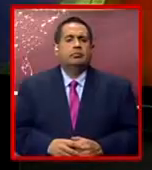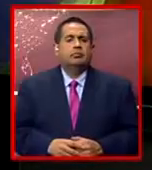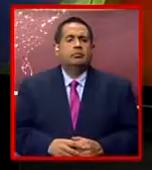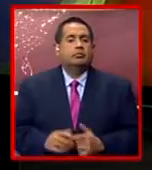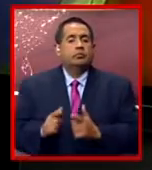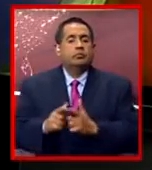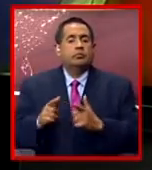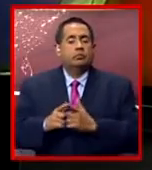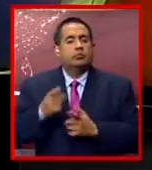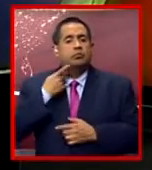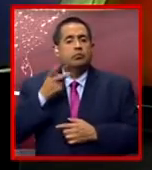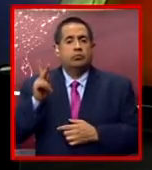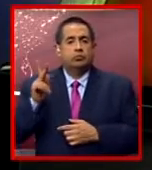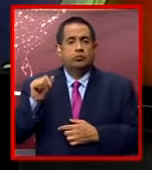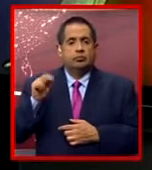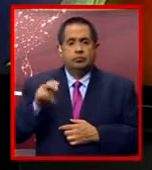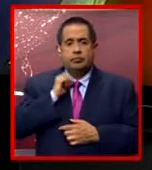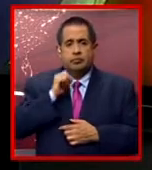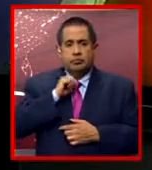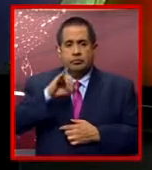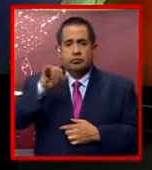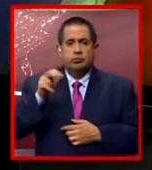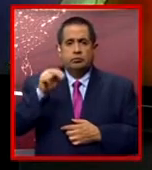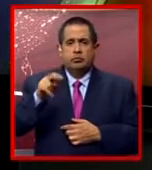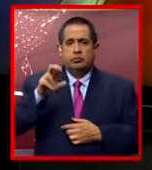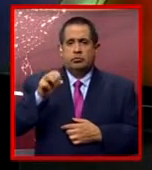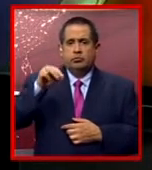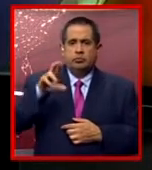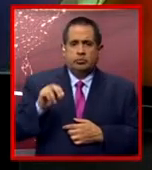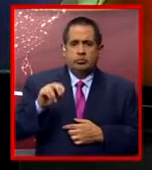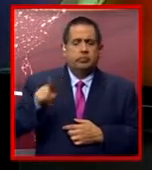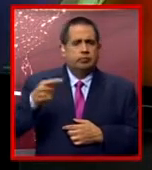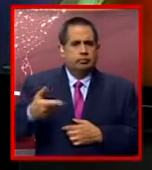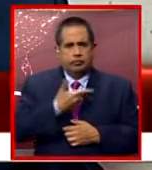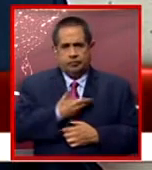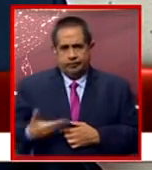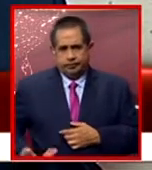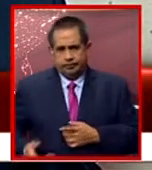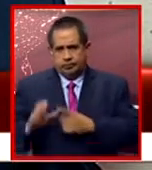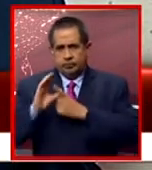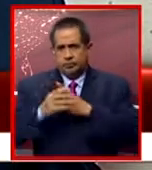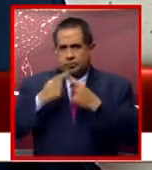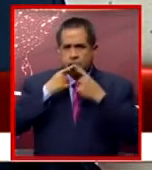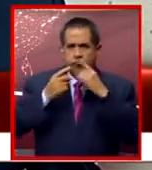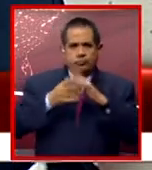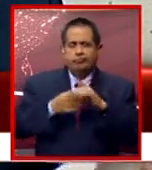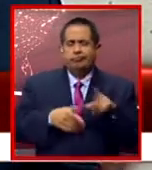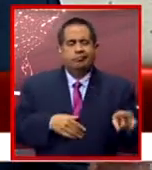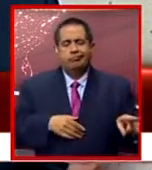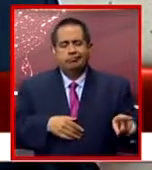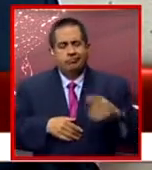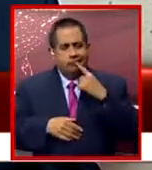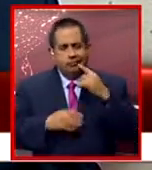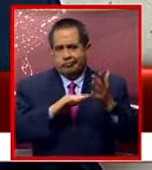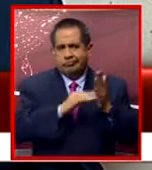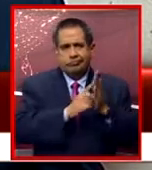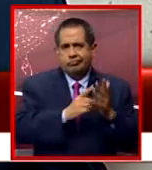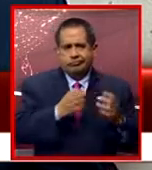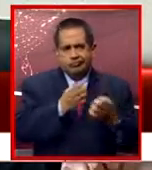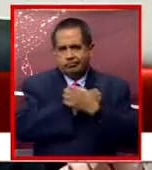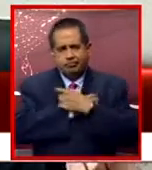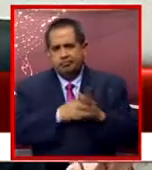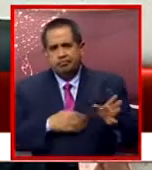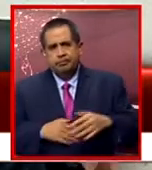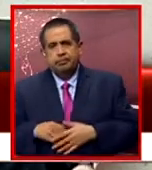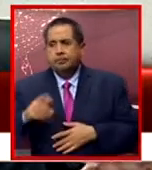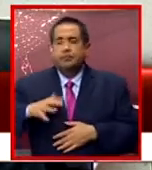A nombre del grupo parlamentario del PAN, el senador Juan Carlos Romero Hicks, presidente de la comisión, al hacer un balance, criticó la gestión educativa e indicó que el malestar